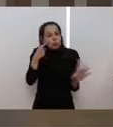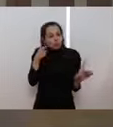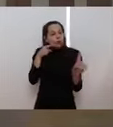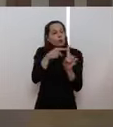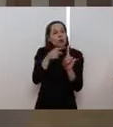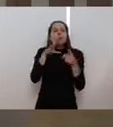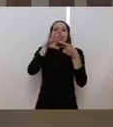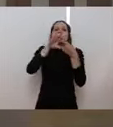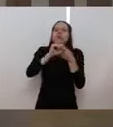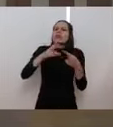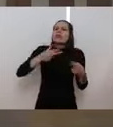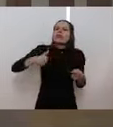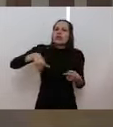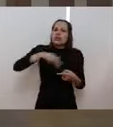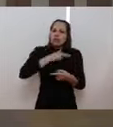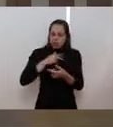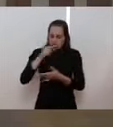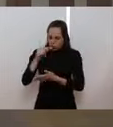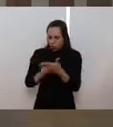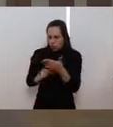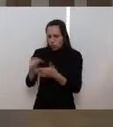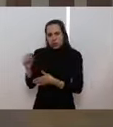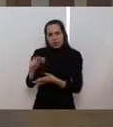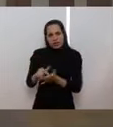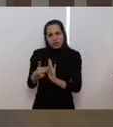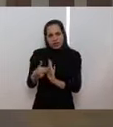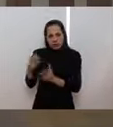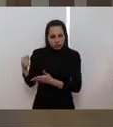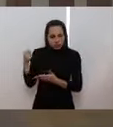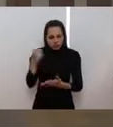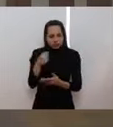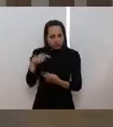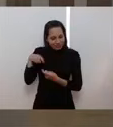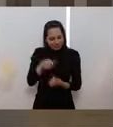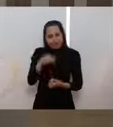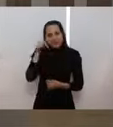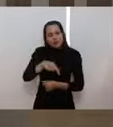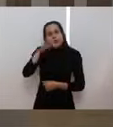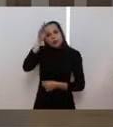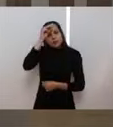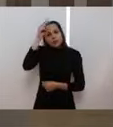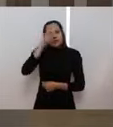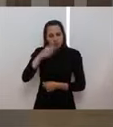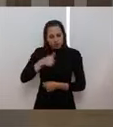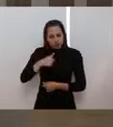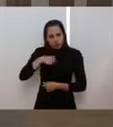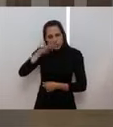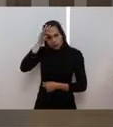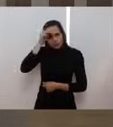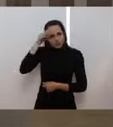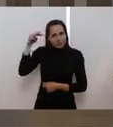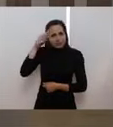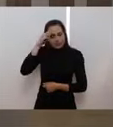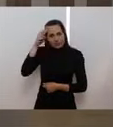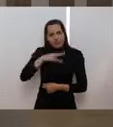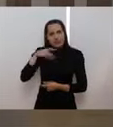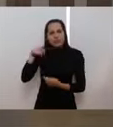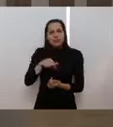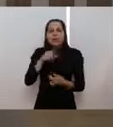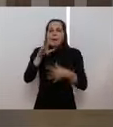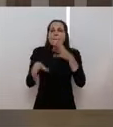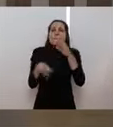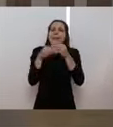nosotros en la contratación se traducen en inversión sólo para el hospital militar y para los usuarios y somos inclusivos